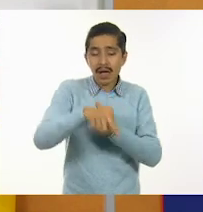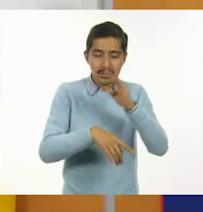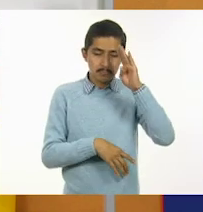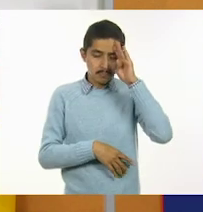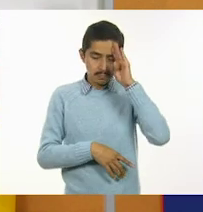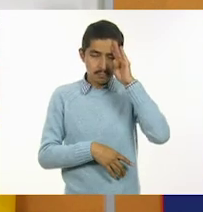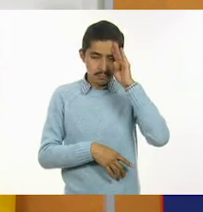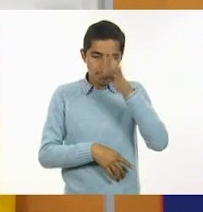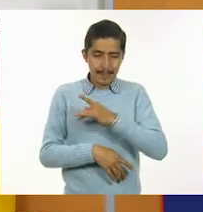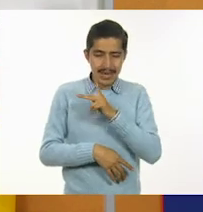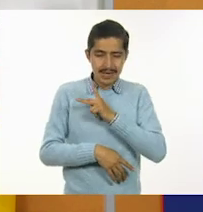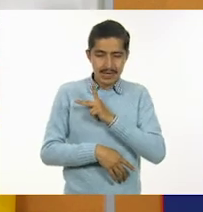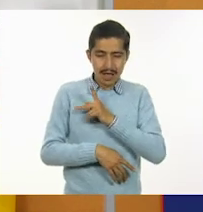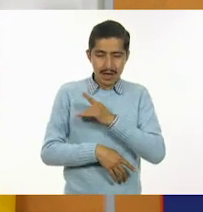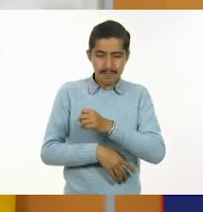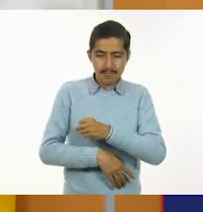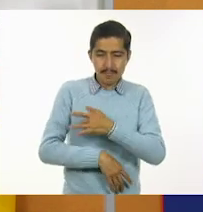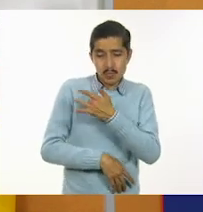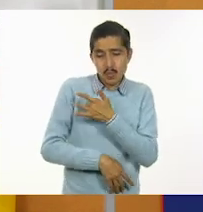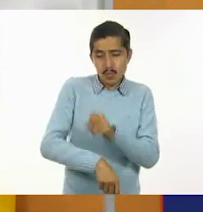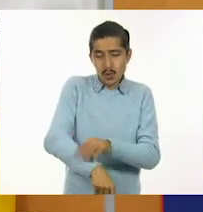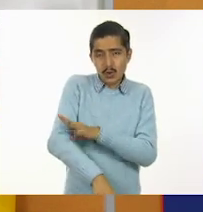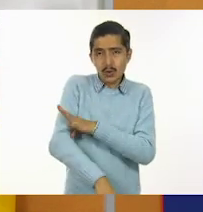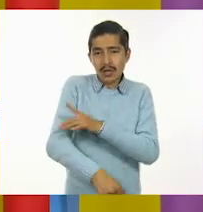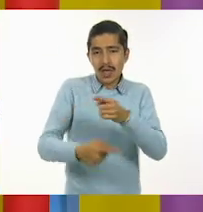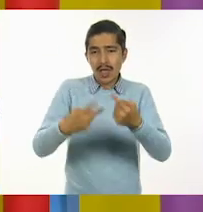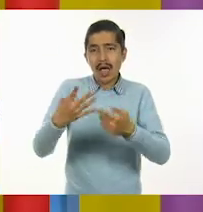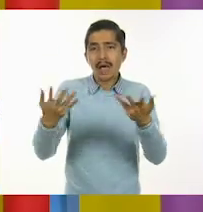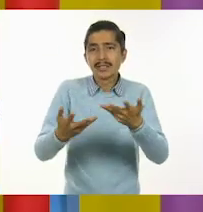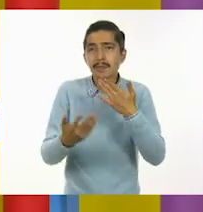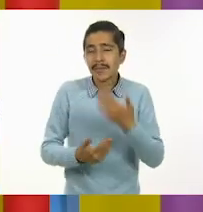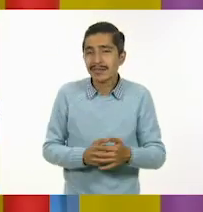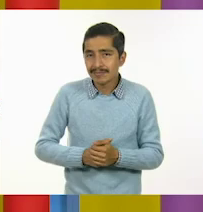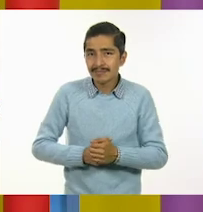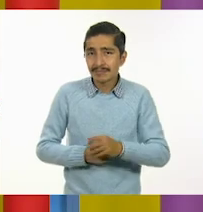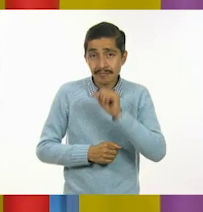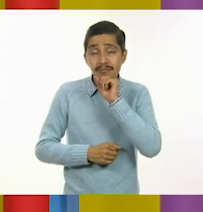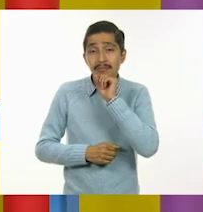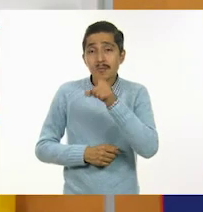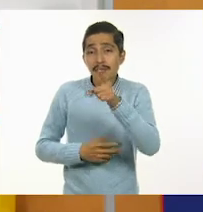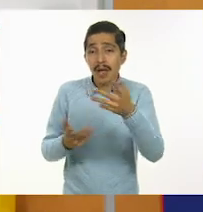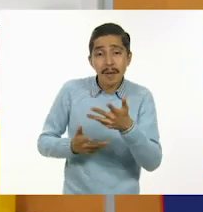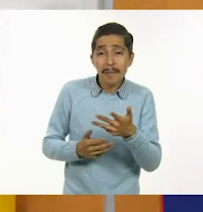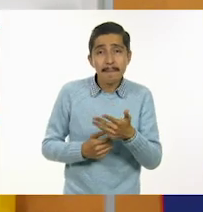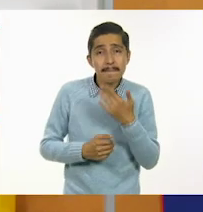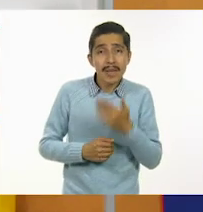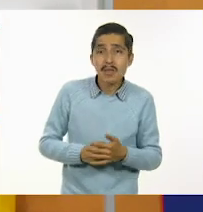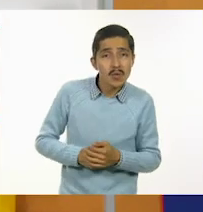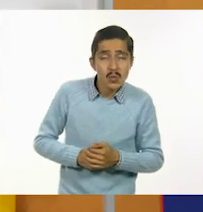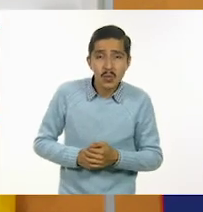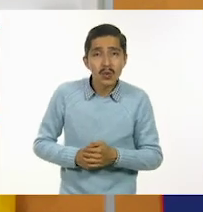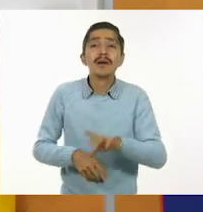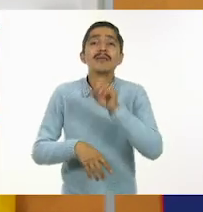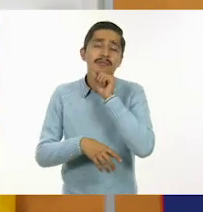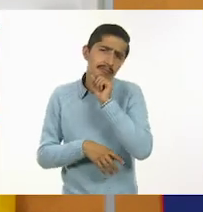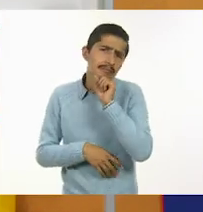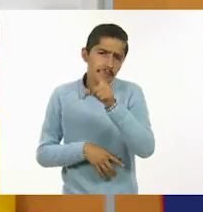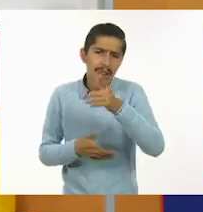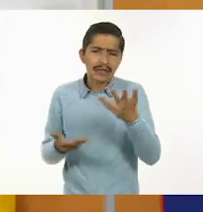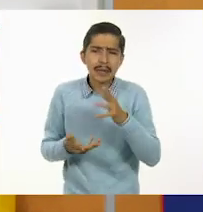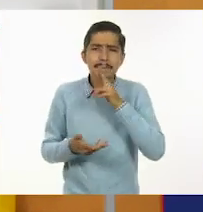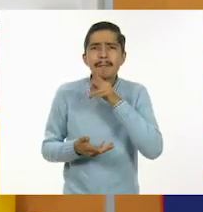conciencia de sus emociones y de lo que están haciendo bien. Y también pudiera ser de lo que no están haciendo tan bien, pero que van a